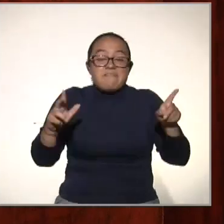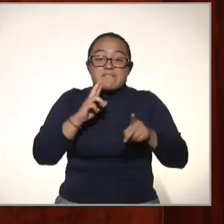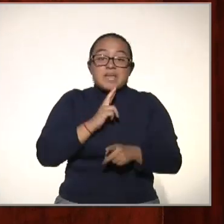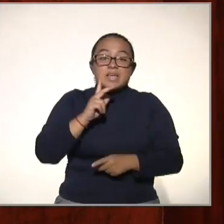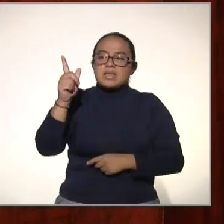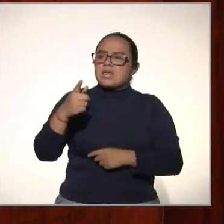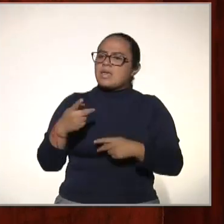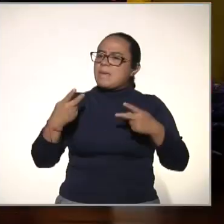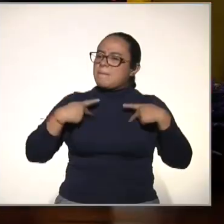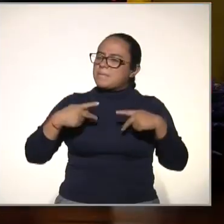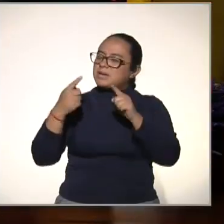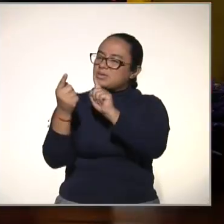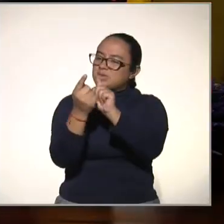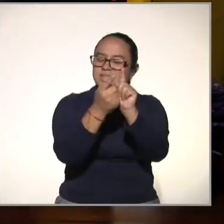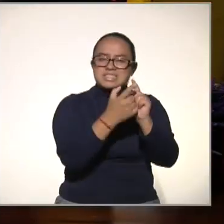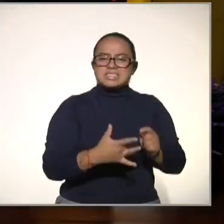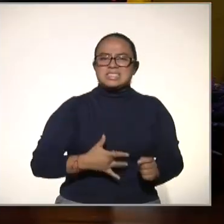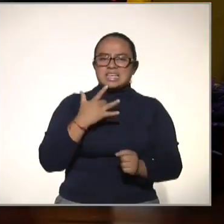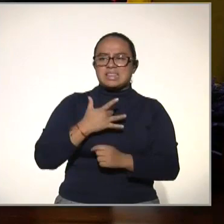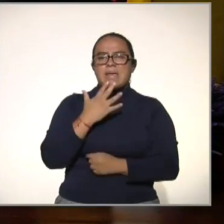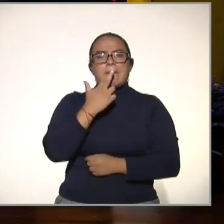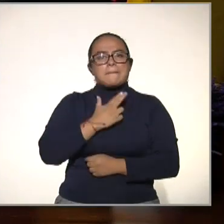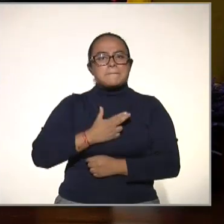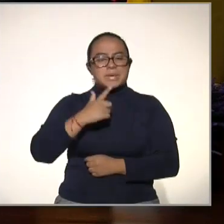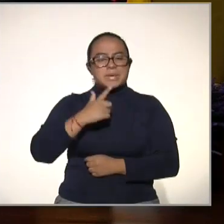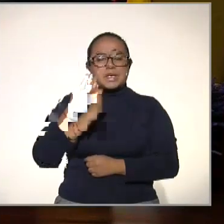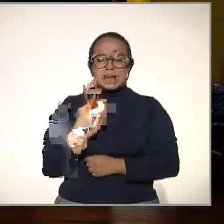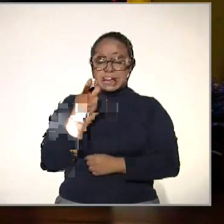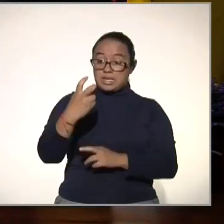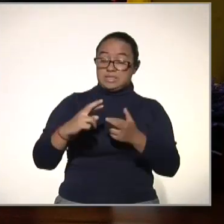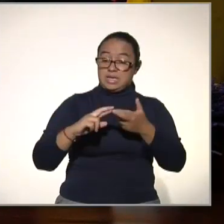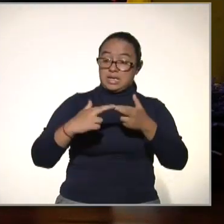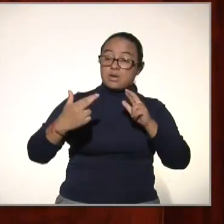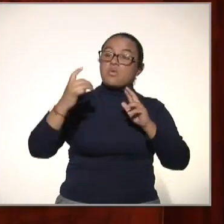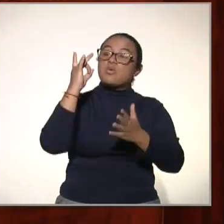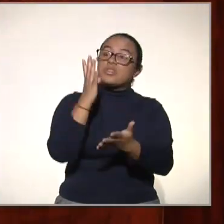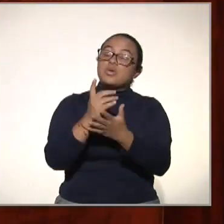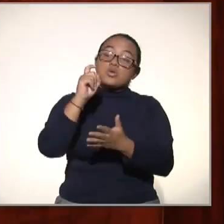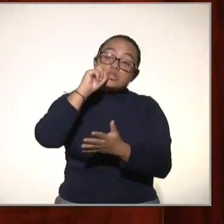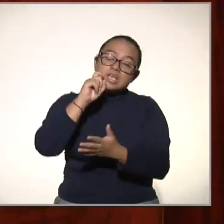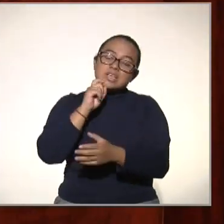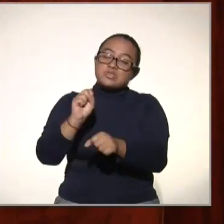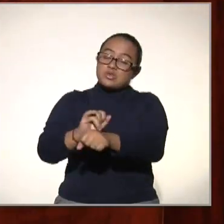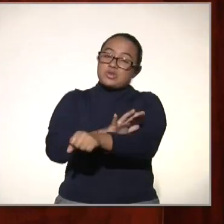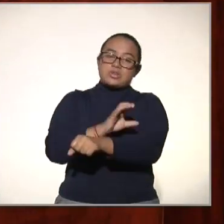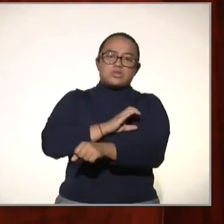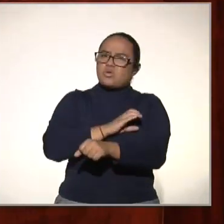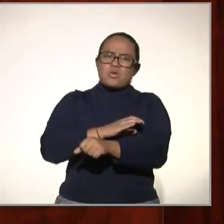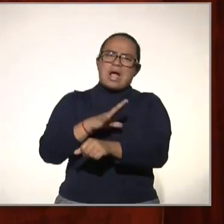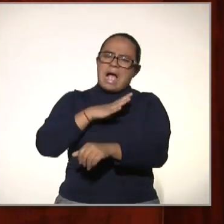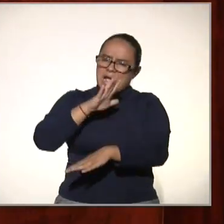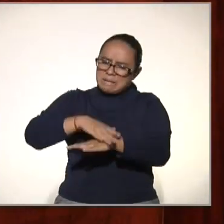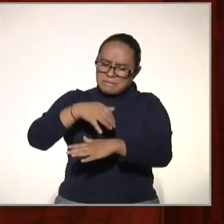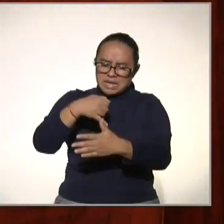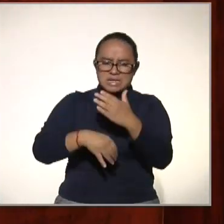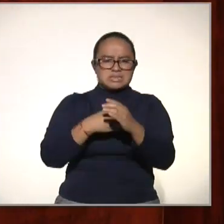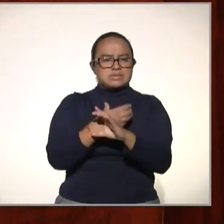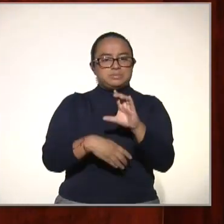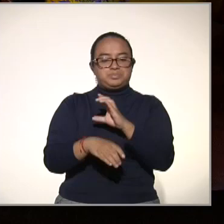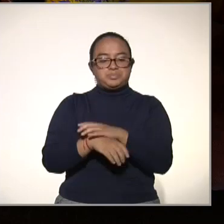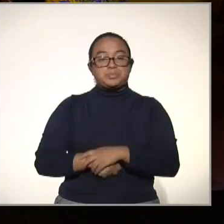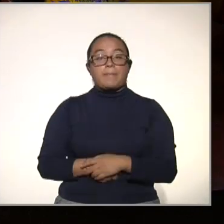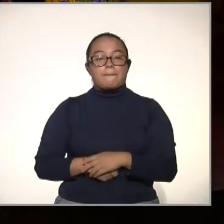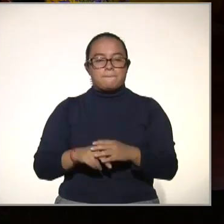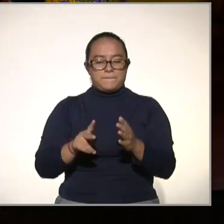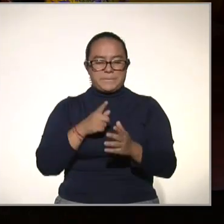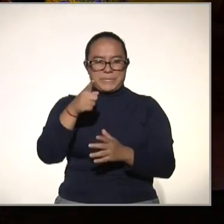conectarnos con la gente de otra manera. Reafirma las relaciones sexoafectivas. En todos los sentidos. Así es, y quiero también retomar